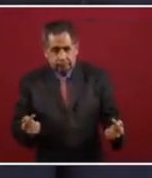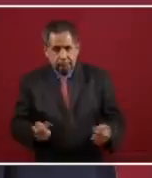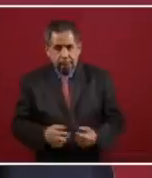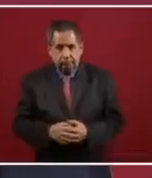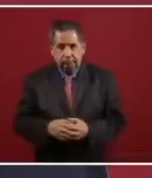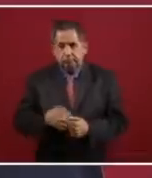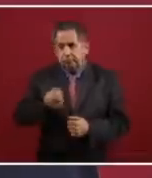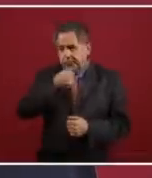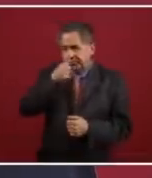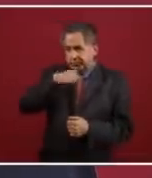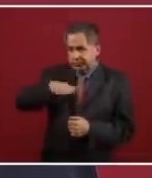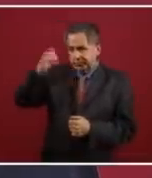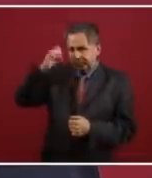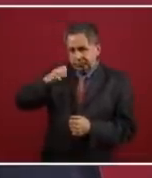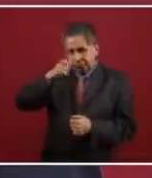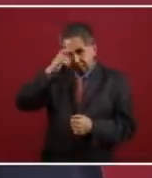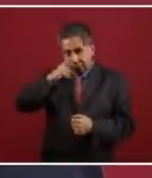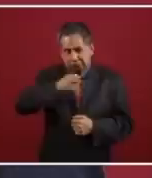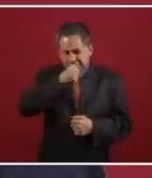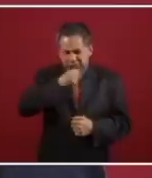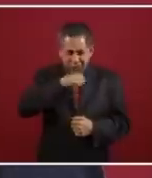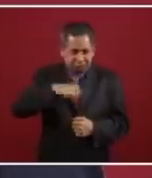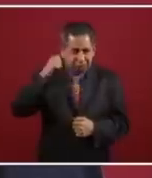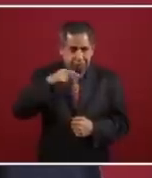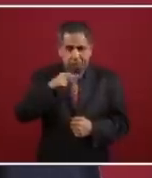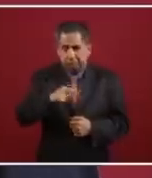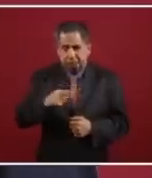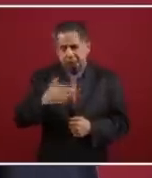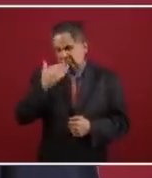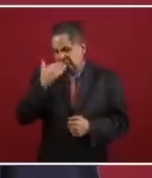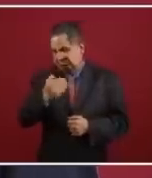y los ancianos respetables, porque